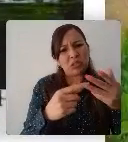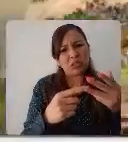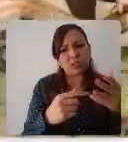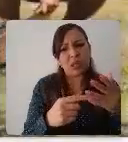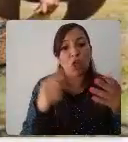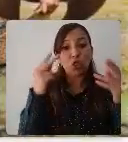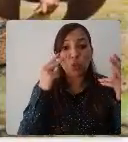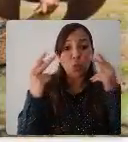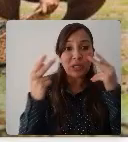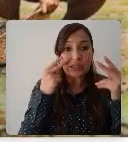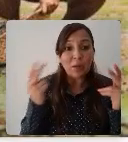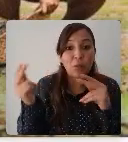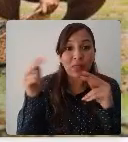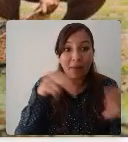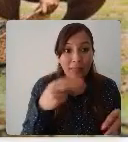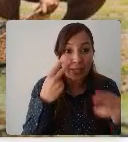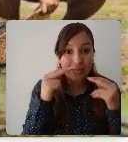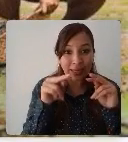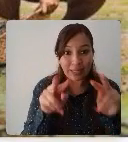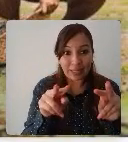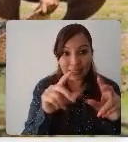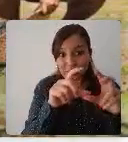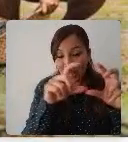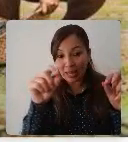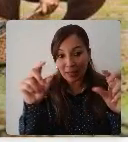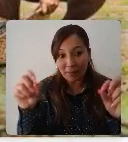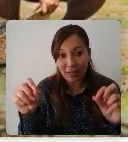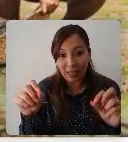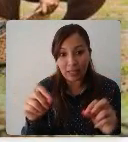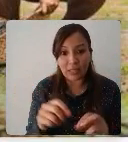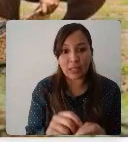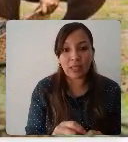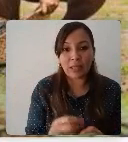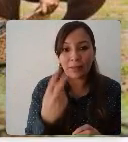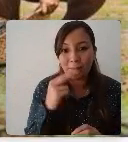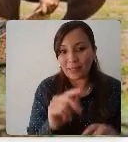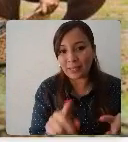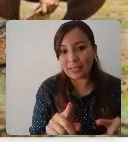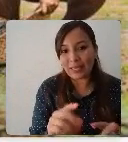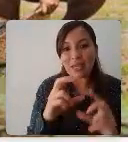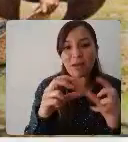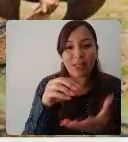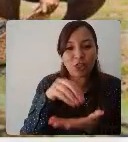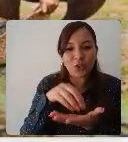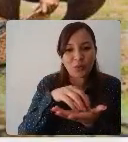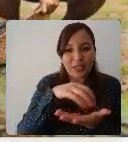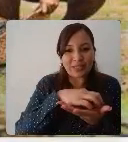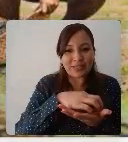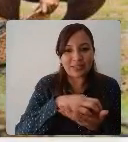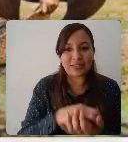manera sostenible por cada uno de los emprendimientos que existen en la zona, ¿no? Y que no solamente pues